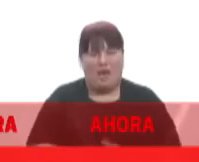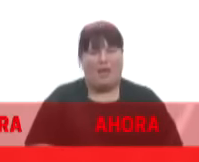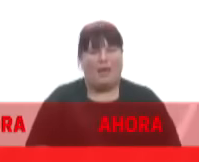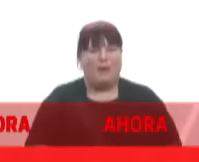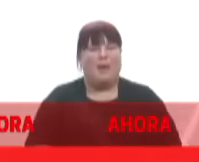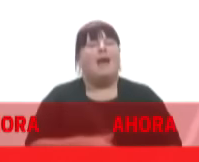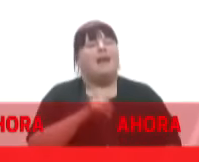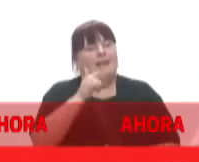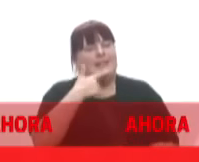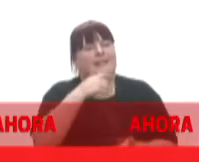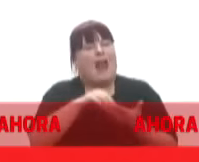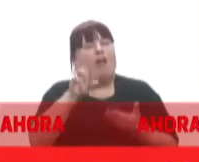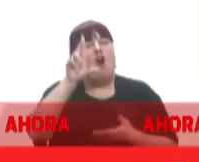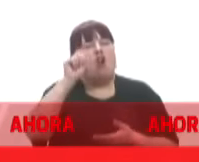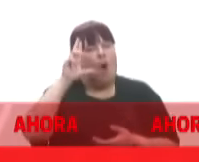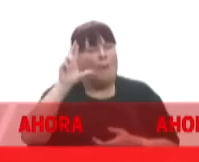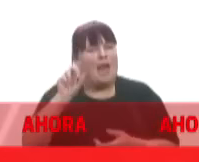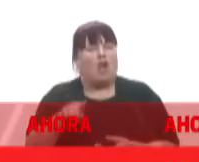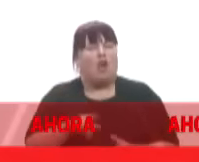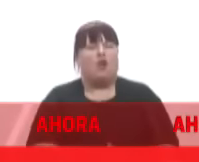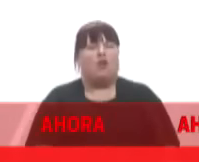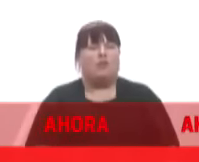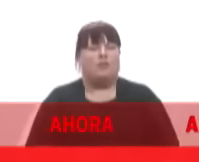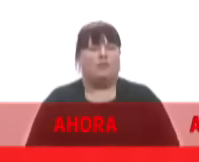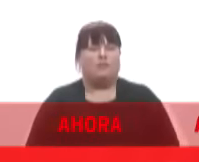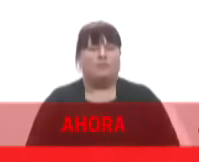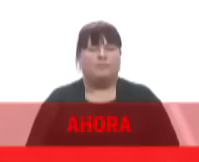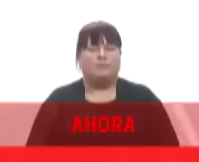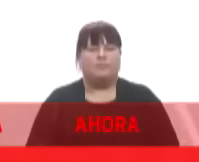Sí, senador Romero.